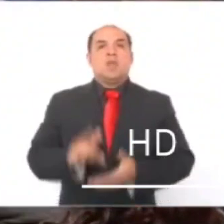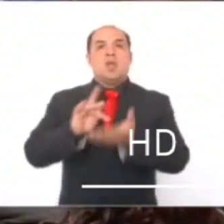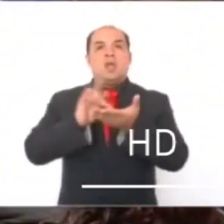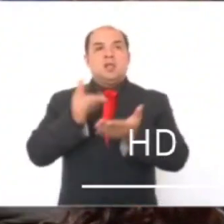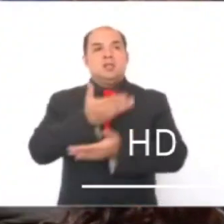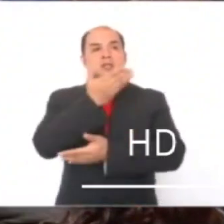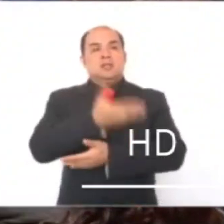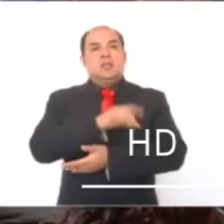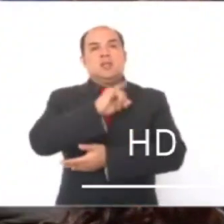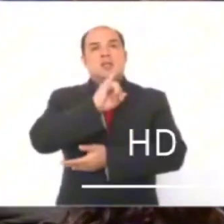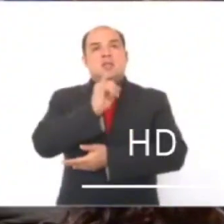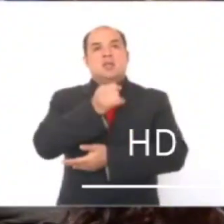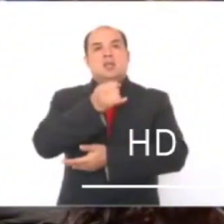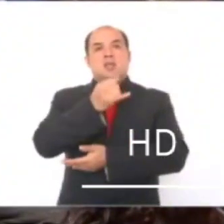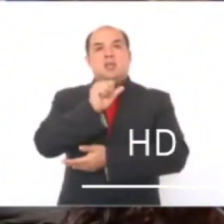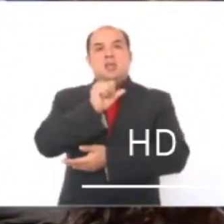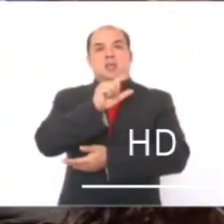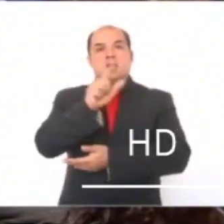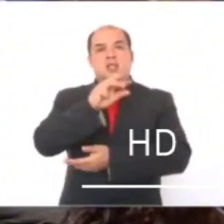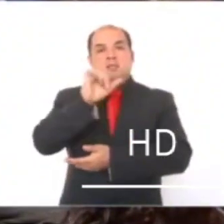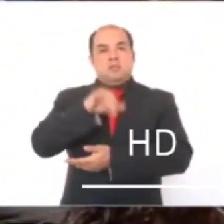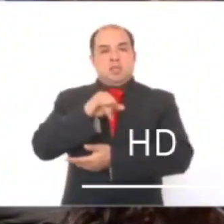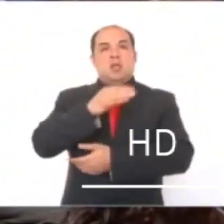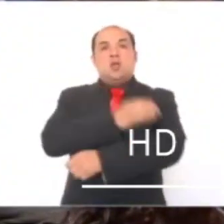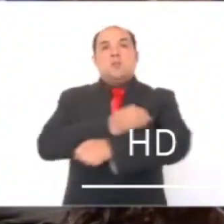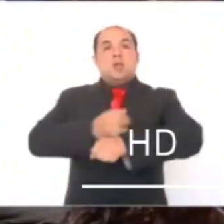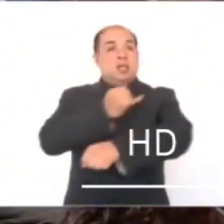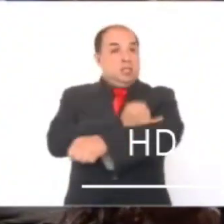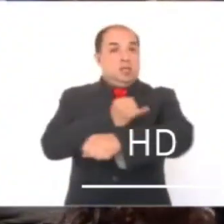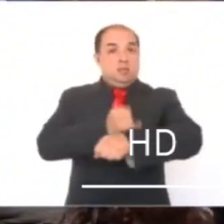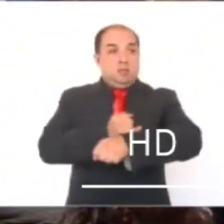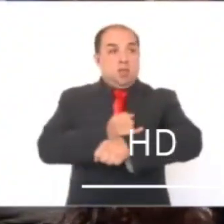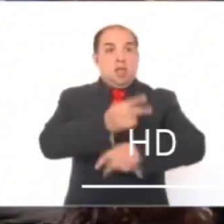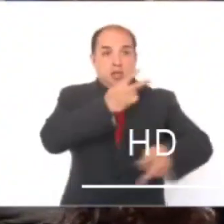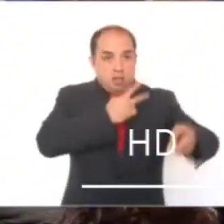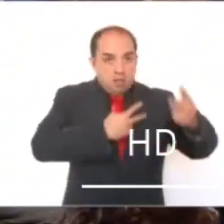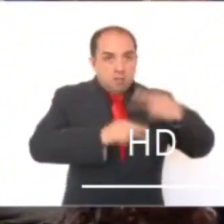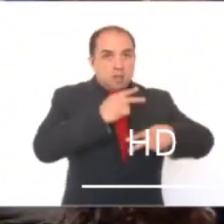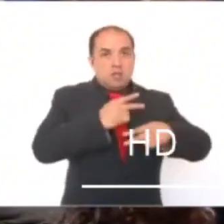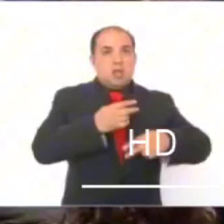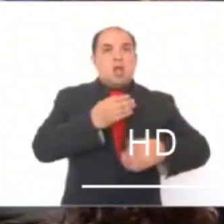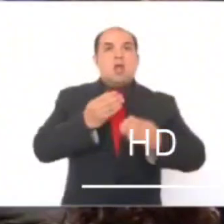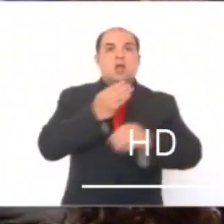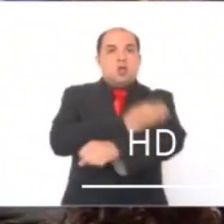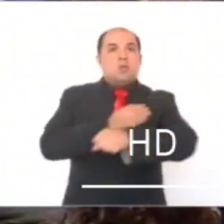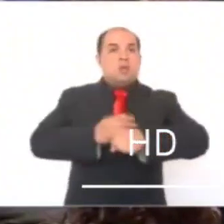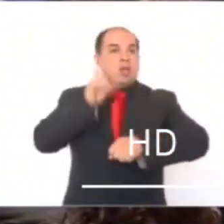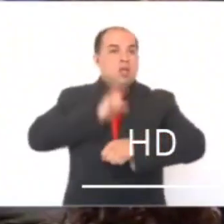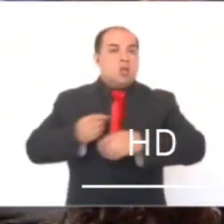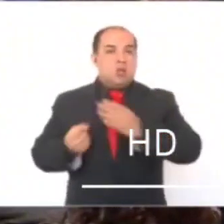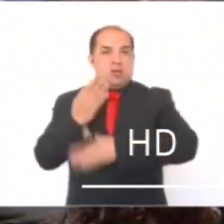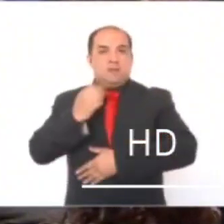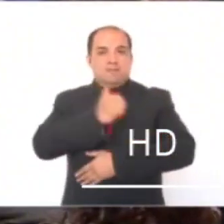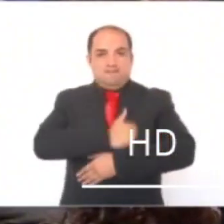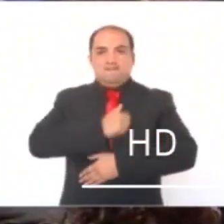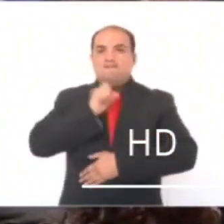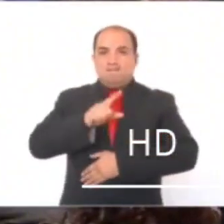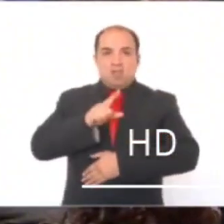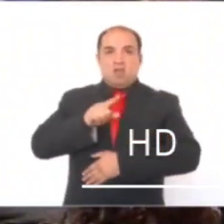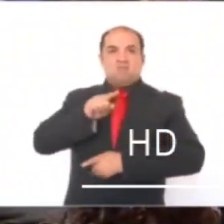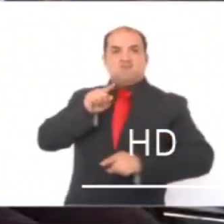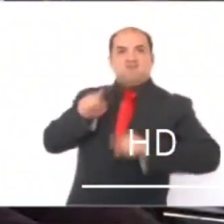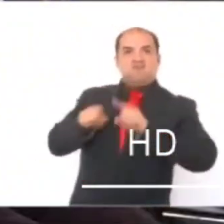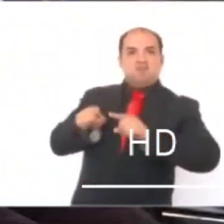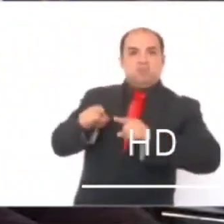Agradecerte a ti, Yasmín Hernández, compañera de Iztapalapa, por venir, y una compañera nueva que desafortunadamente también fue